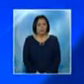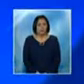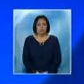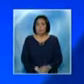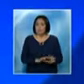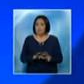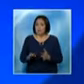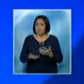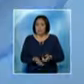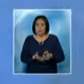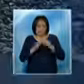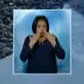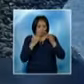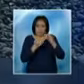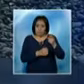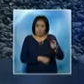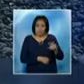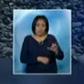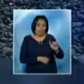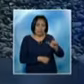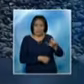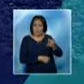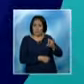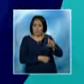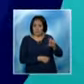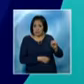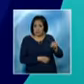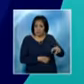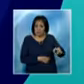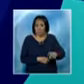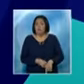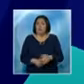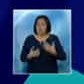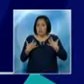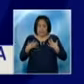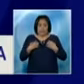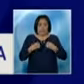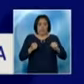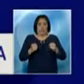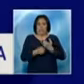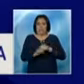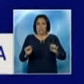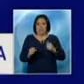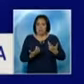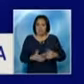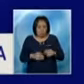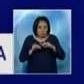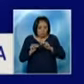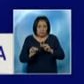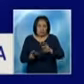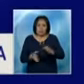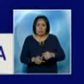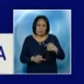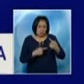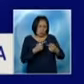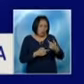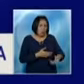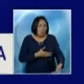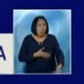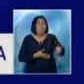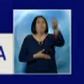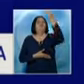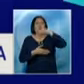Y a través de su cuenta de Facebook, Alexis Tapia Ventura, uno de los militares que sobrevivieron a la tragedia de Marbella, contó que una gran ola lo